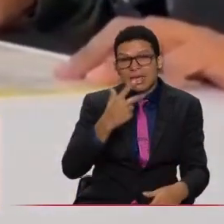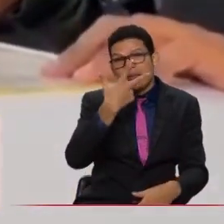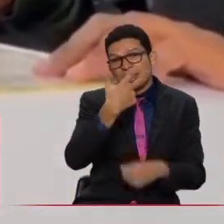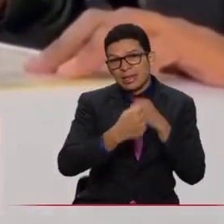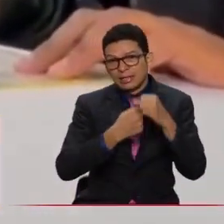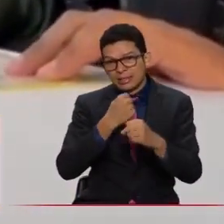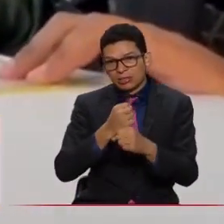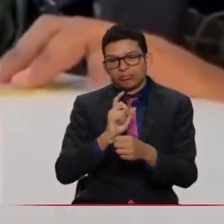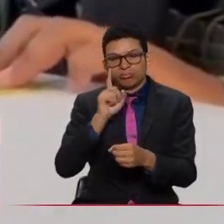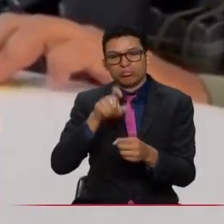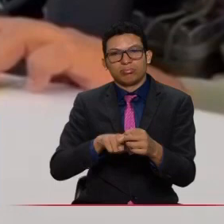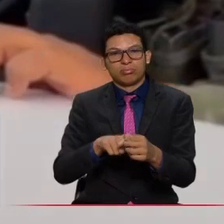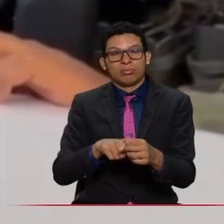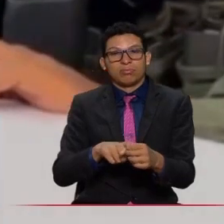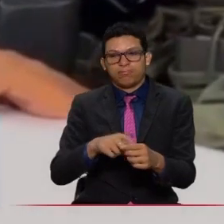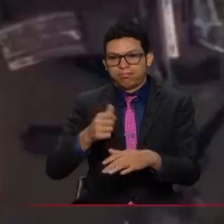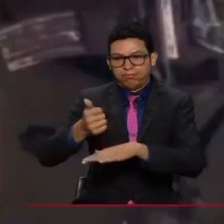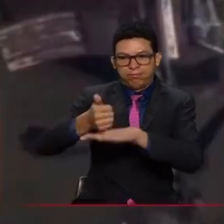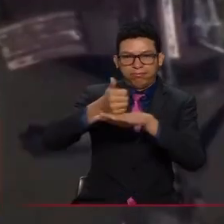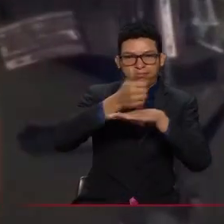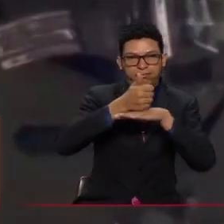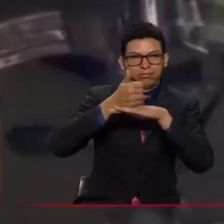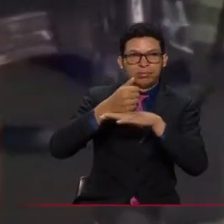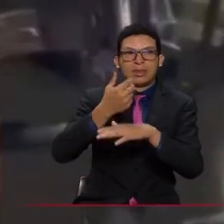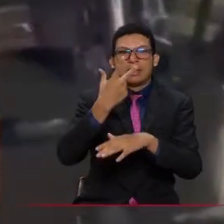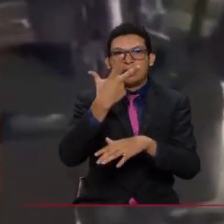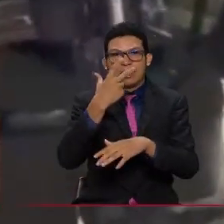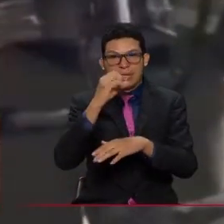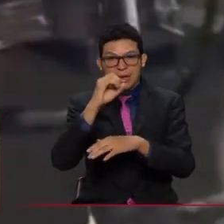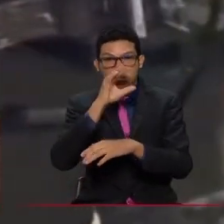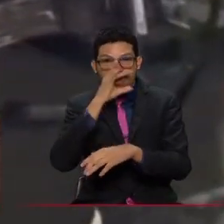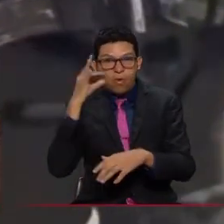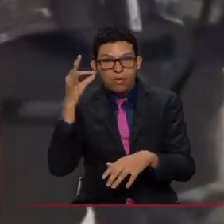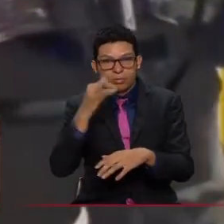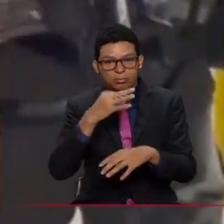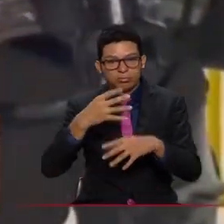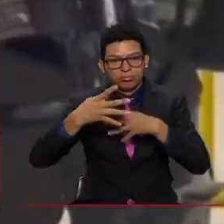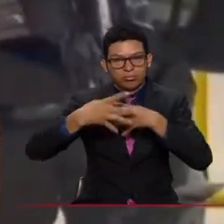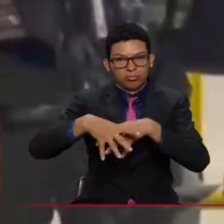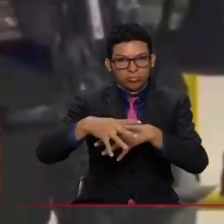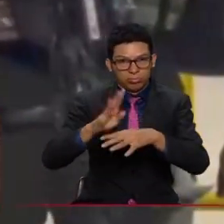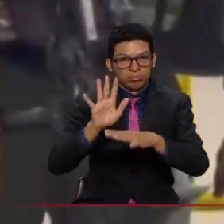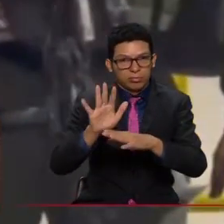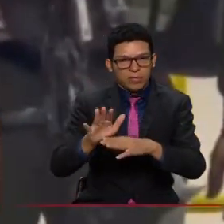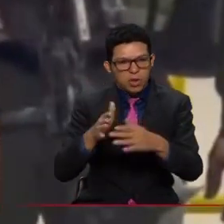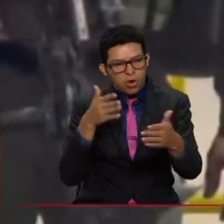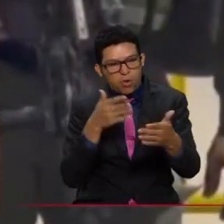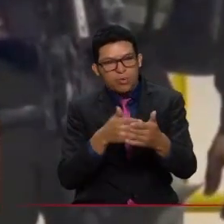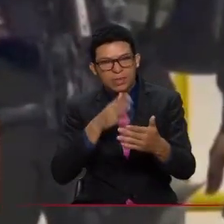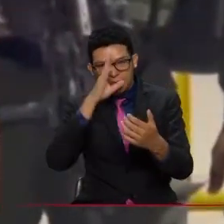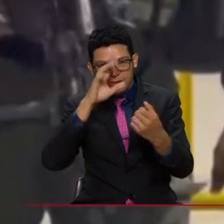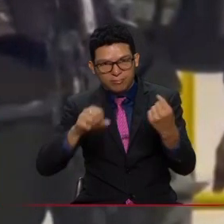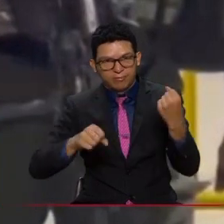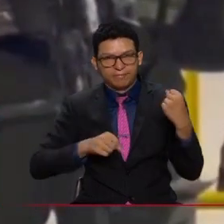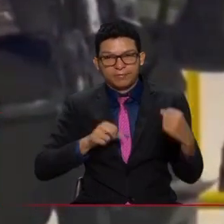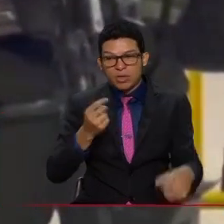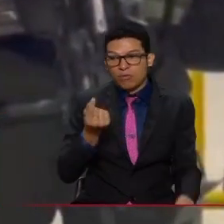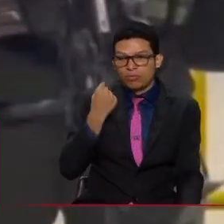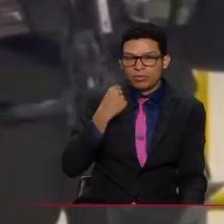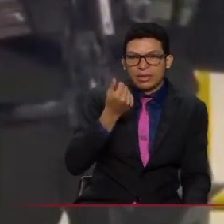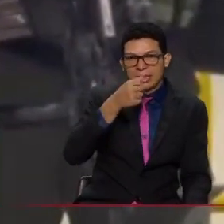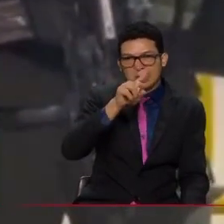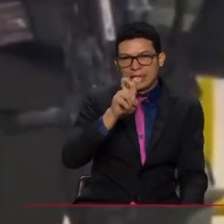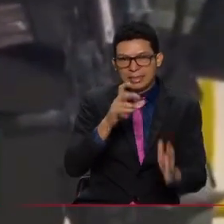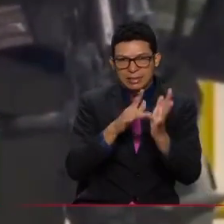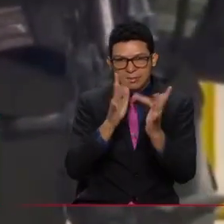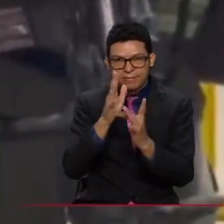3 años y tenía al mando más de 30 hombres armados. Participó también directamente en ataques contra el Ejército Nacional el pasado 17